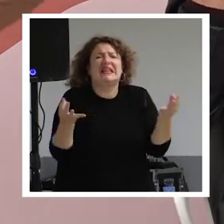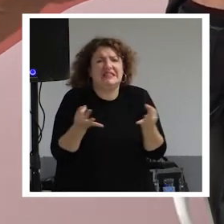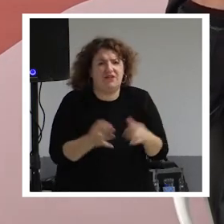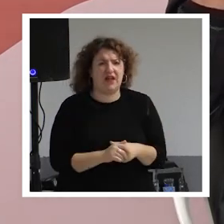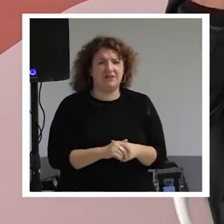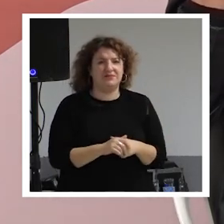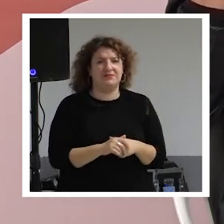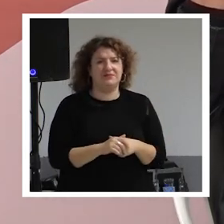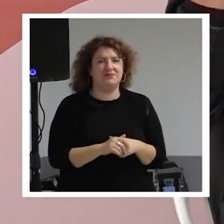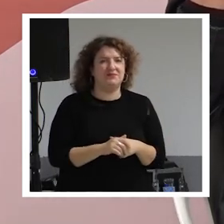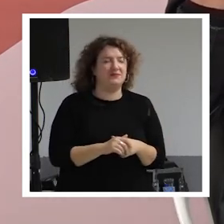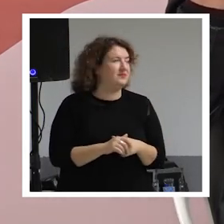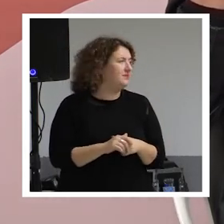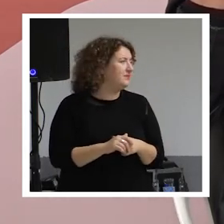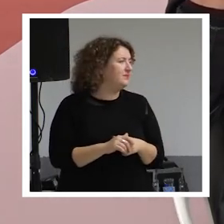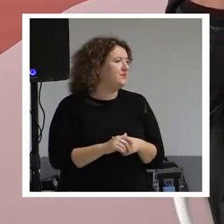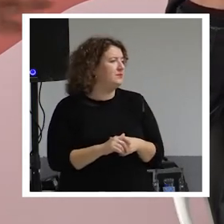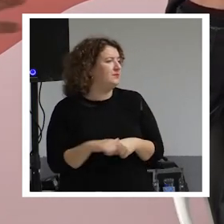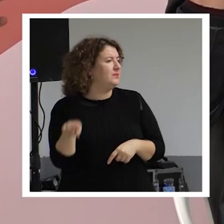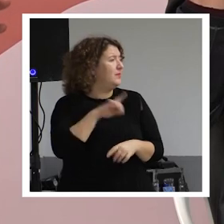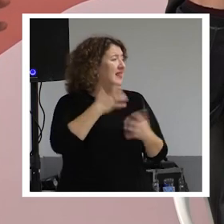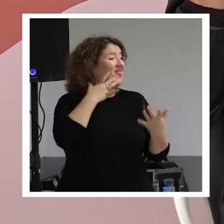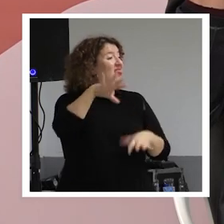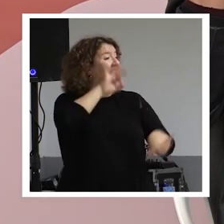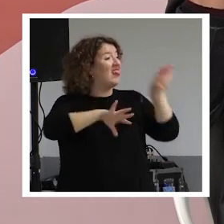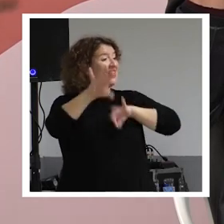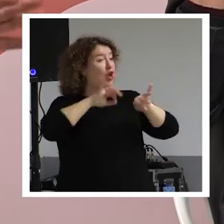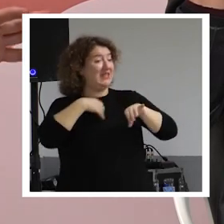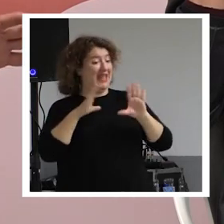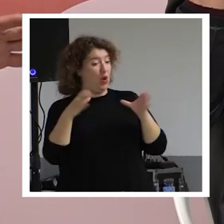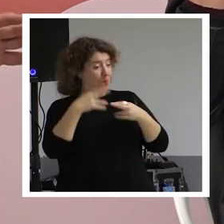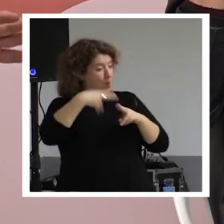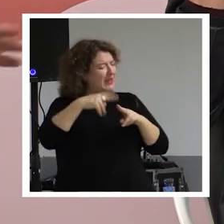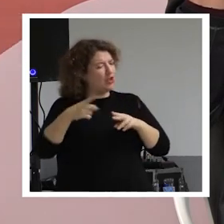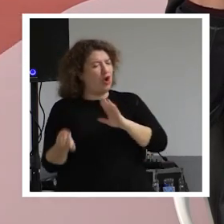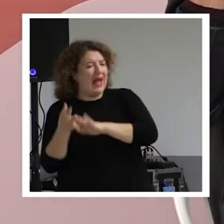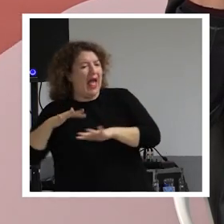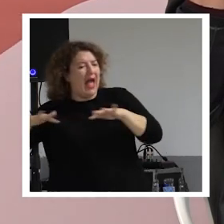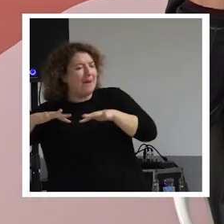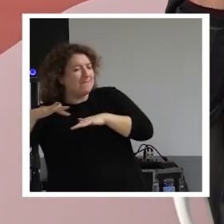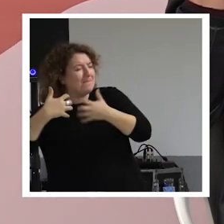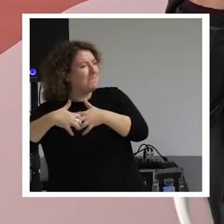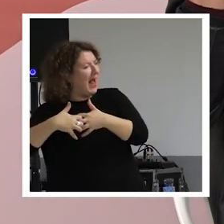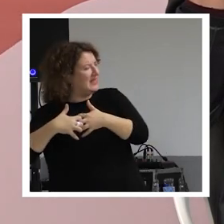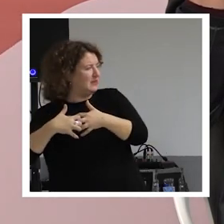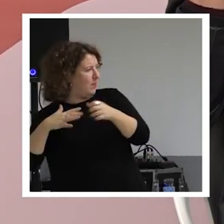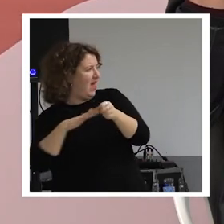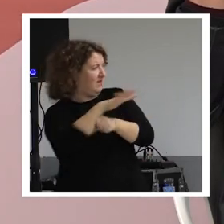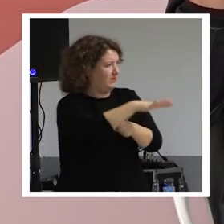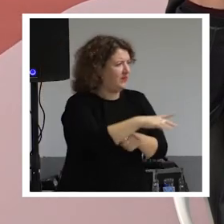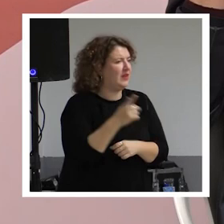socialista de chile lo que hicieron fue desarrollar esta estructura y darle poder Qué significa darle poder Bueno